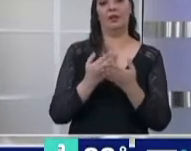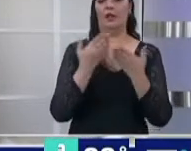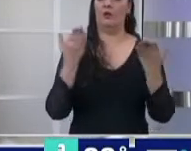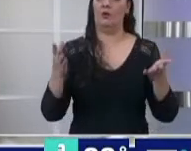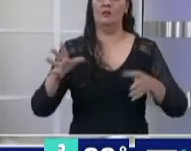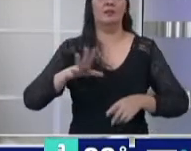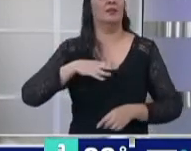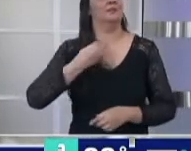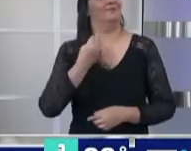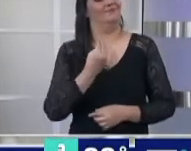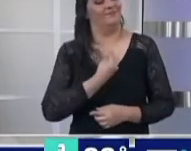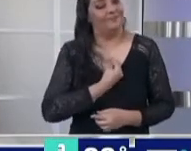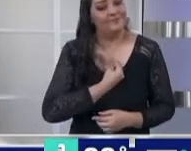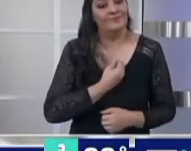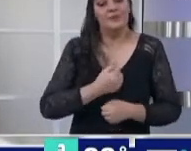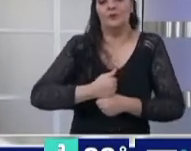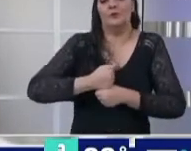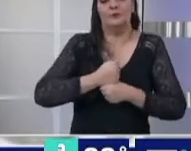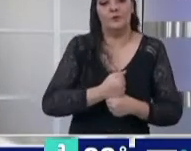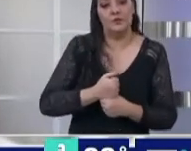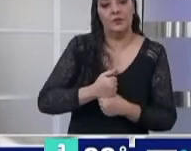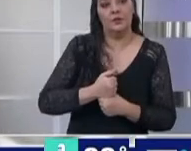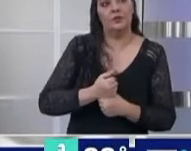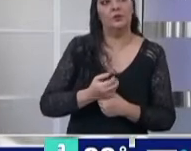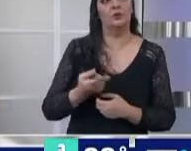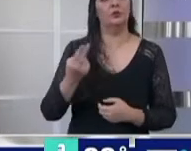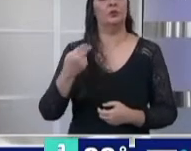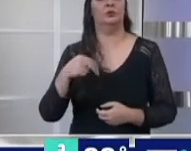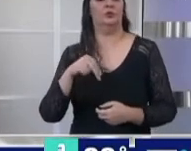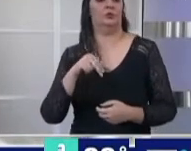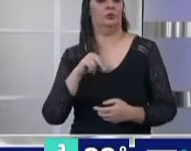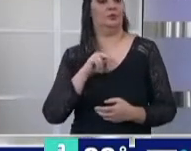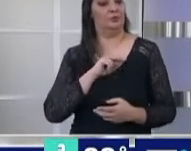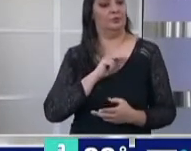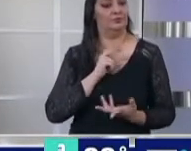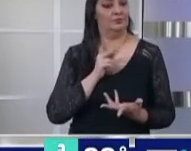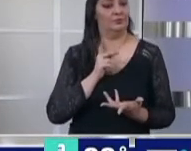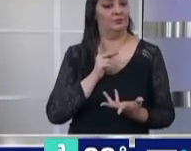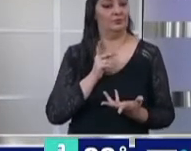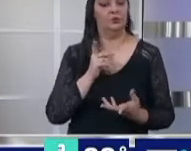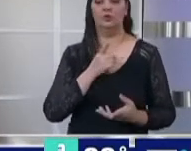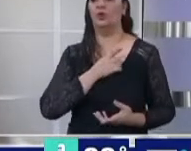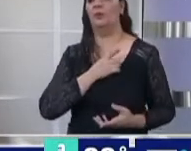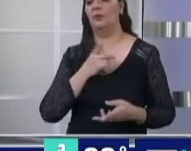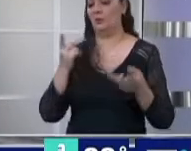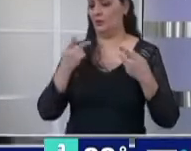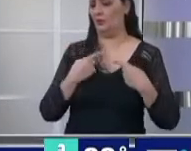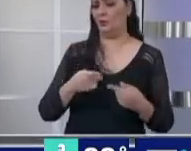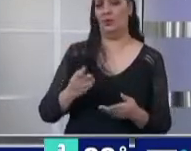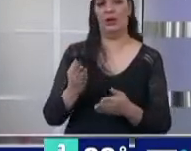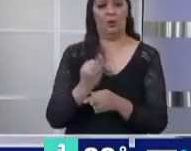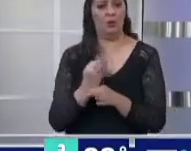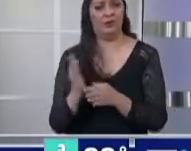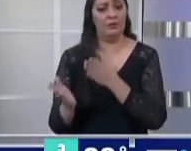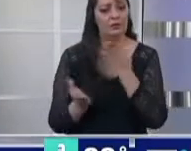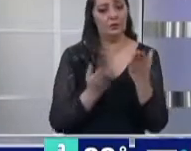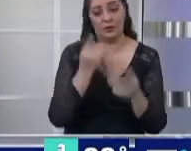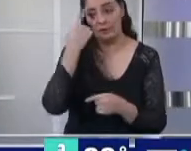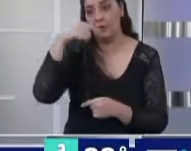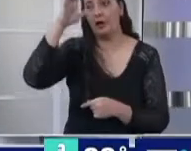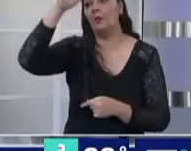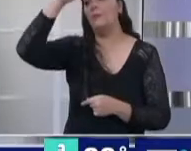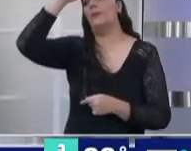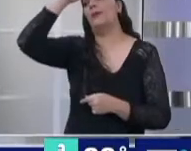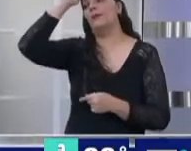Somos bienaventurados, no solo el que estudia para aprender, no solo el